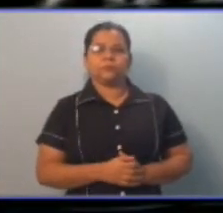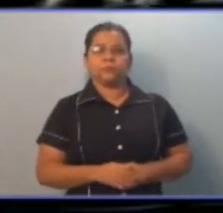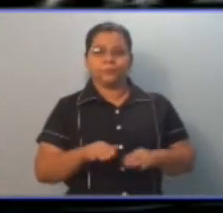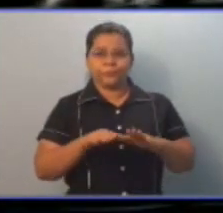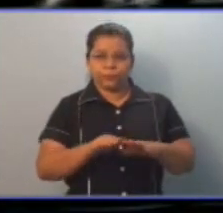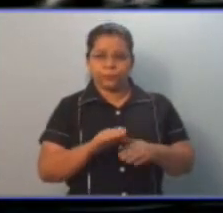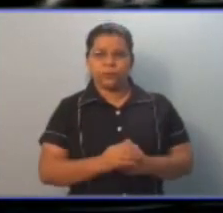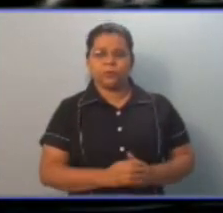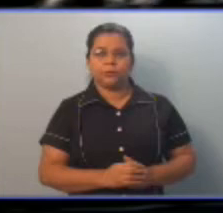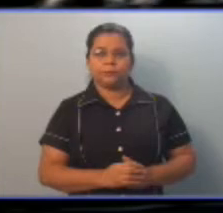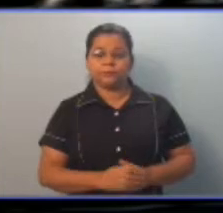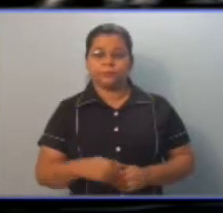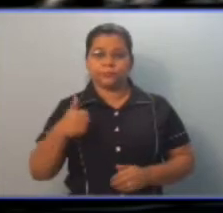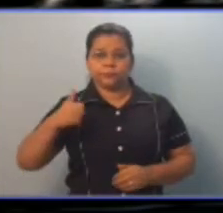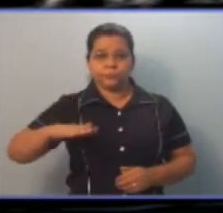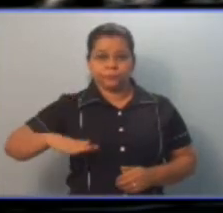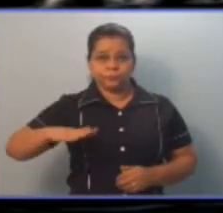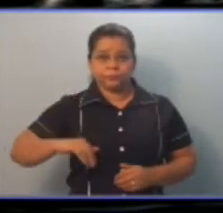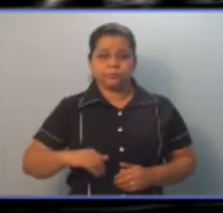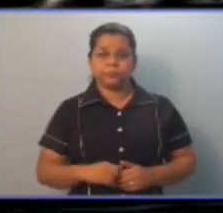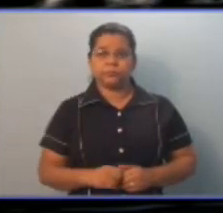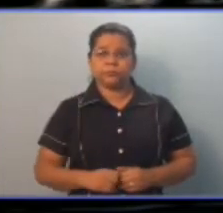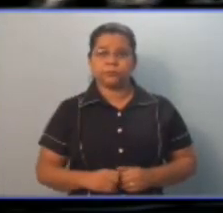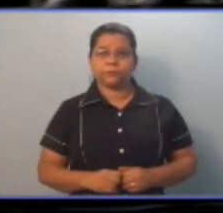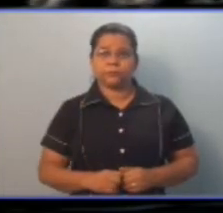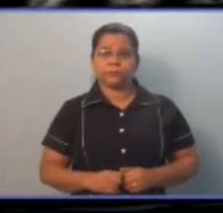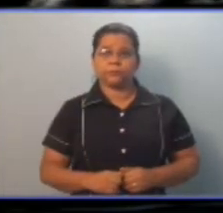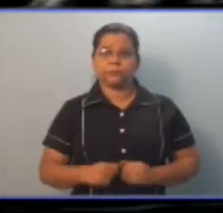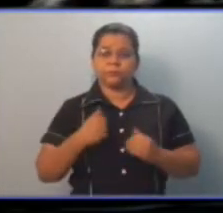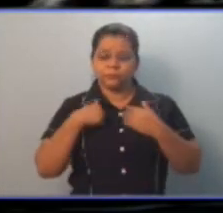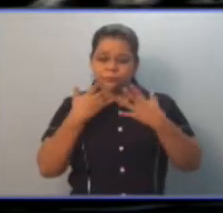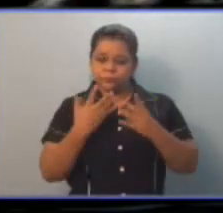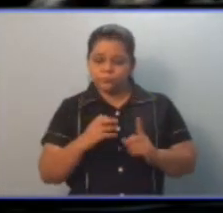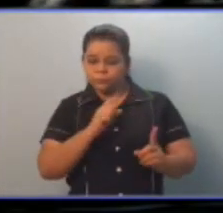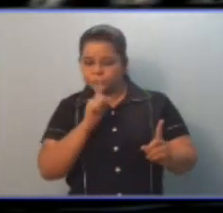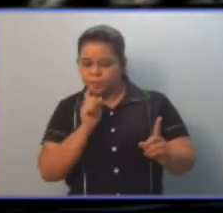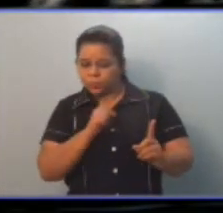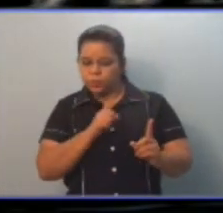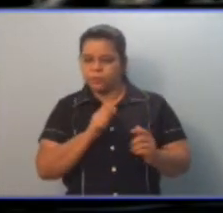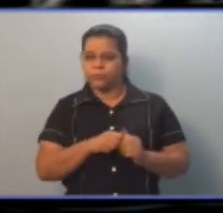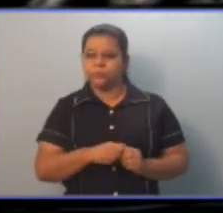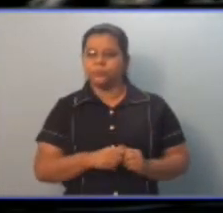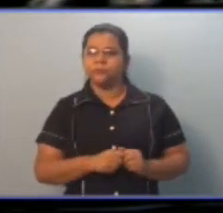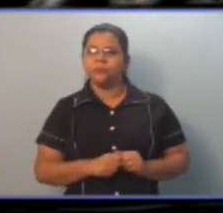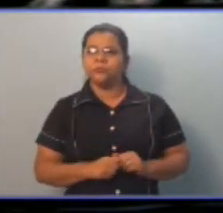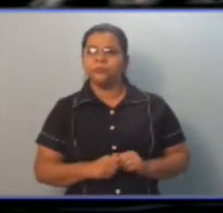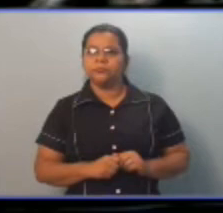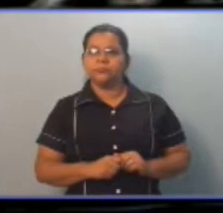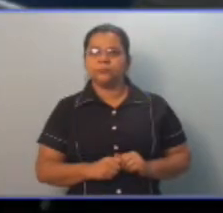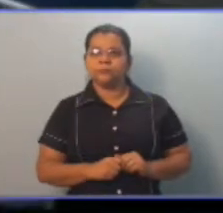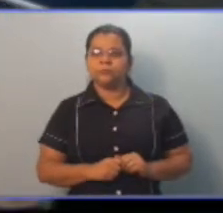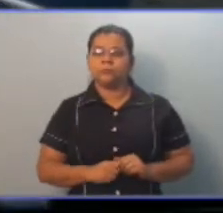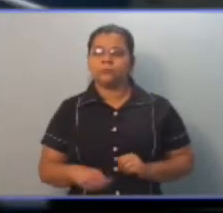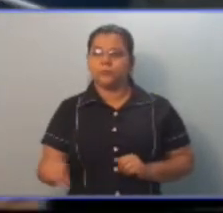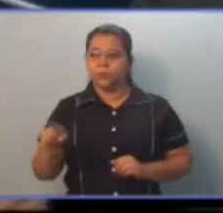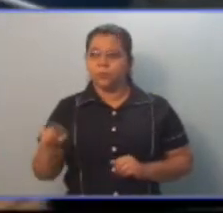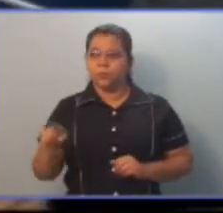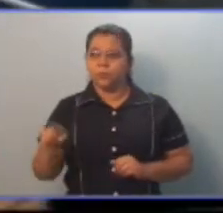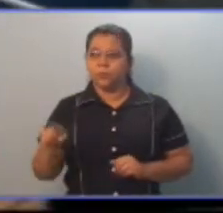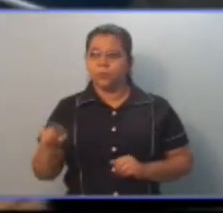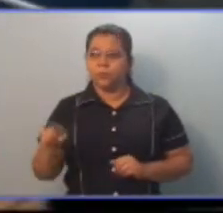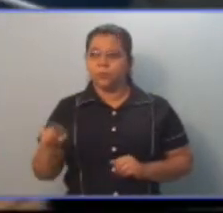Gracias. Buenas tardes. Buenas tardes. Yo quisiera hacerle una pregunta que, como usted bien ha